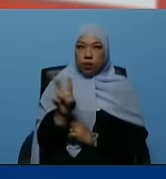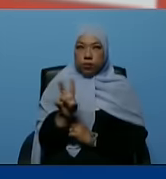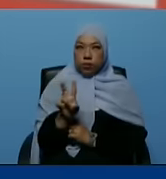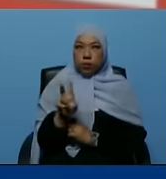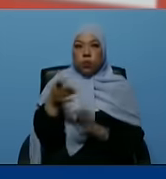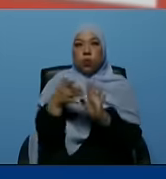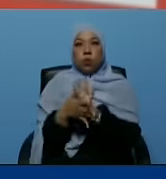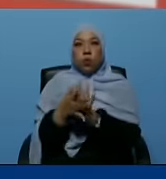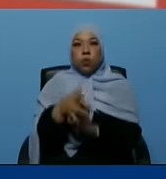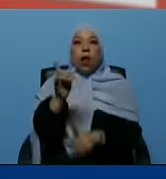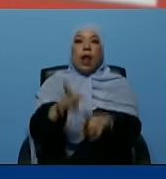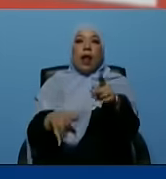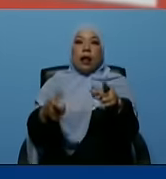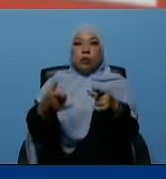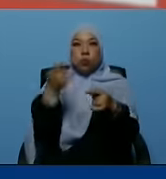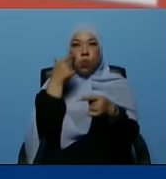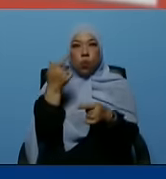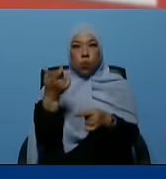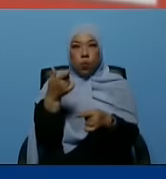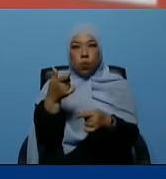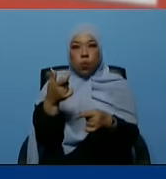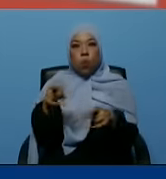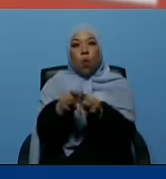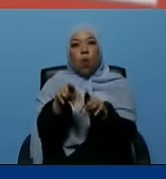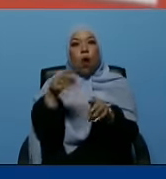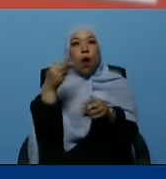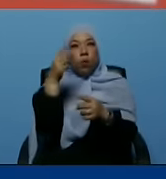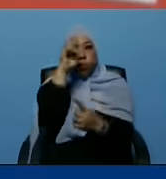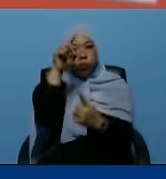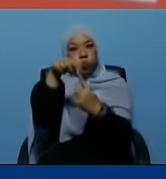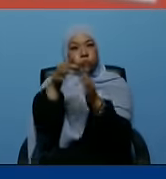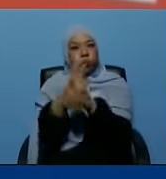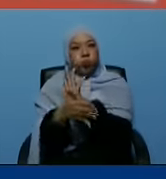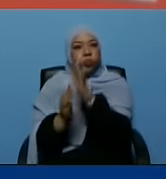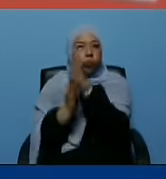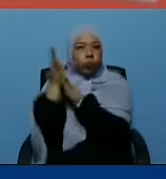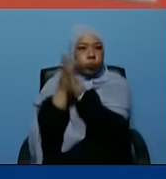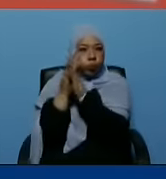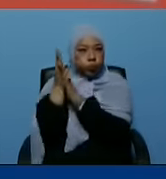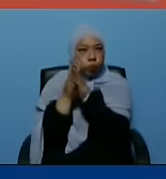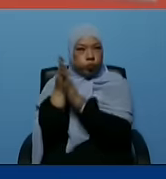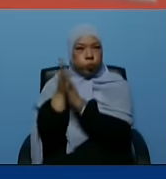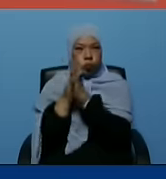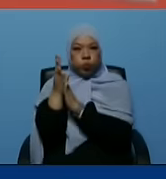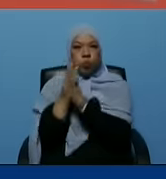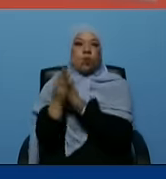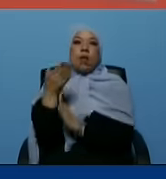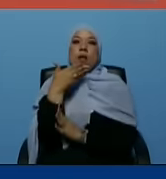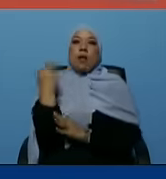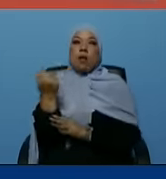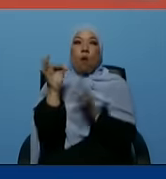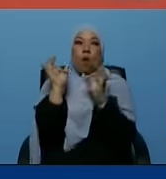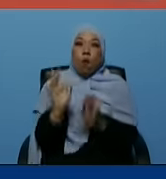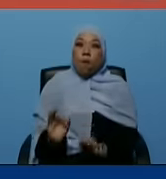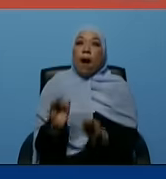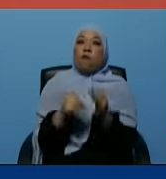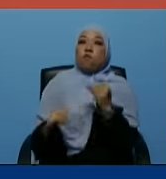Hemos recorrido una ruta donde el emprendimiento fue adquiriendo cada vez mayor fortaleza.